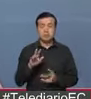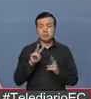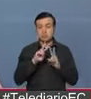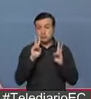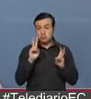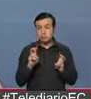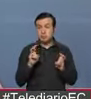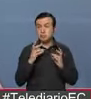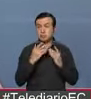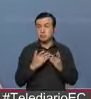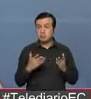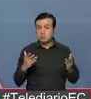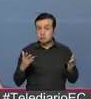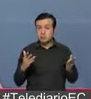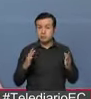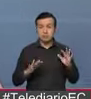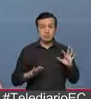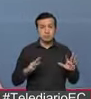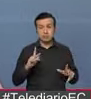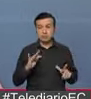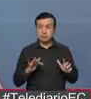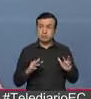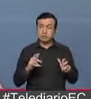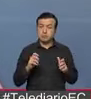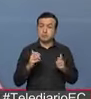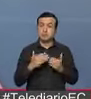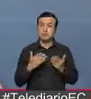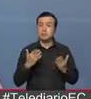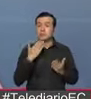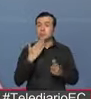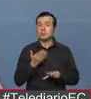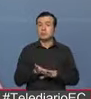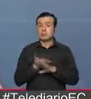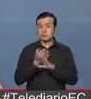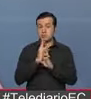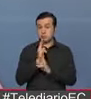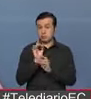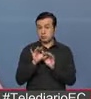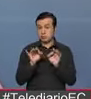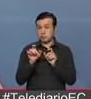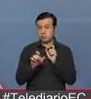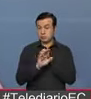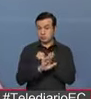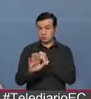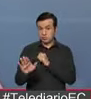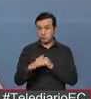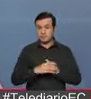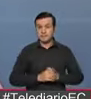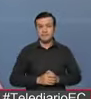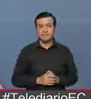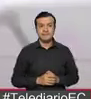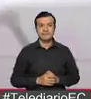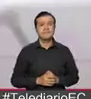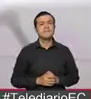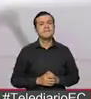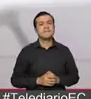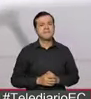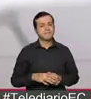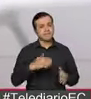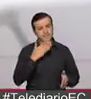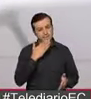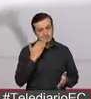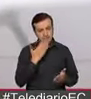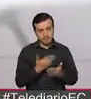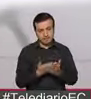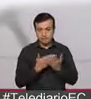relacionados a la delincuencia como ofrecer esa respuesta a la ciudadanía gracias eduardo